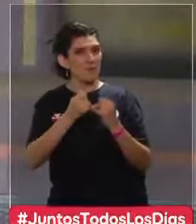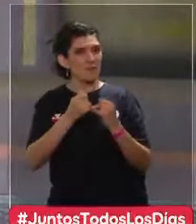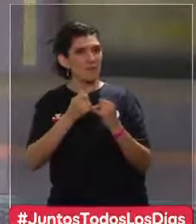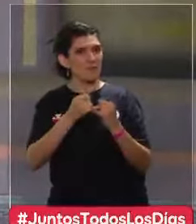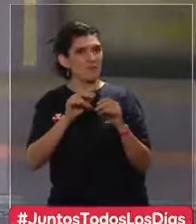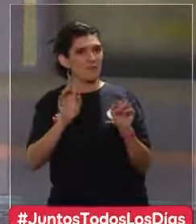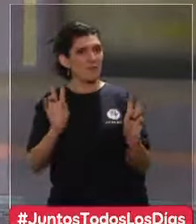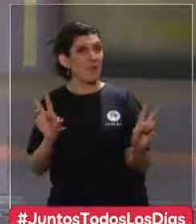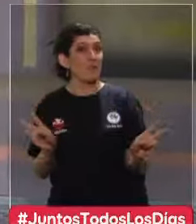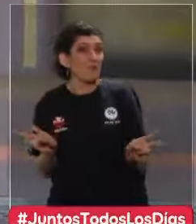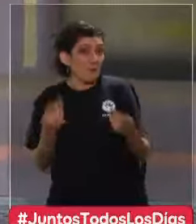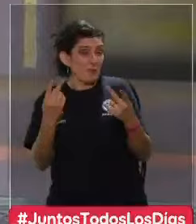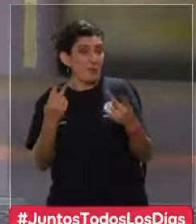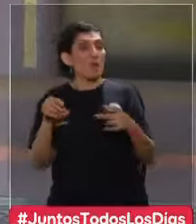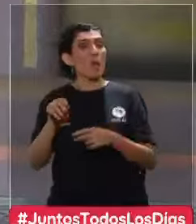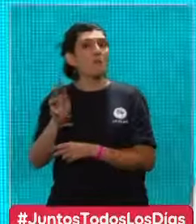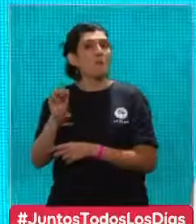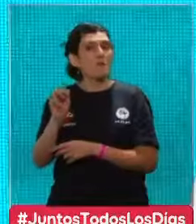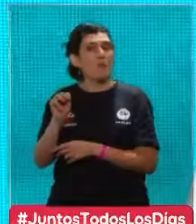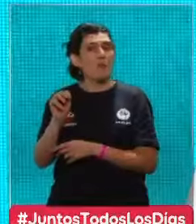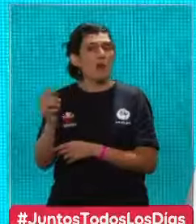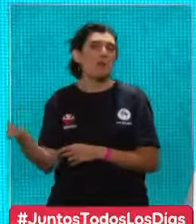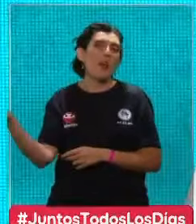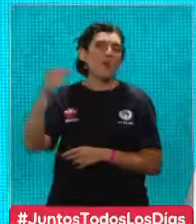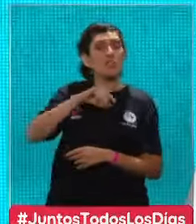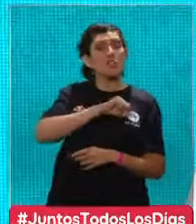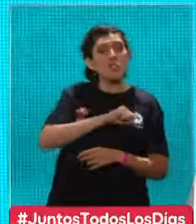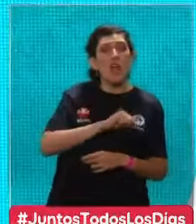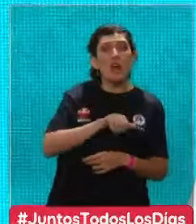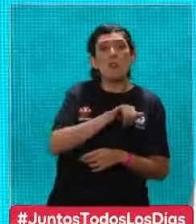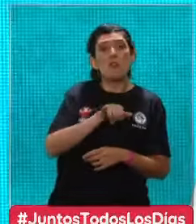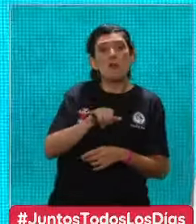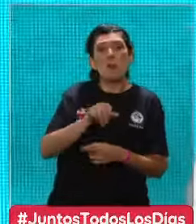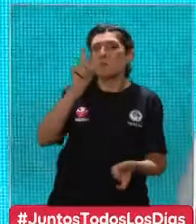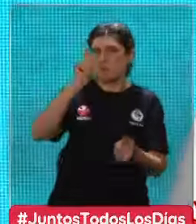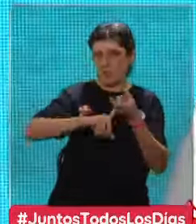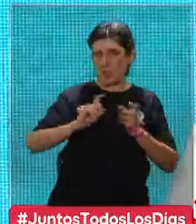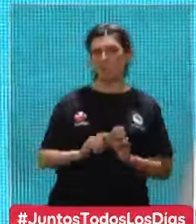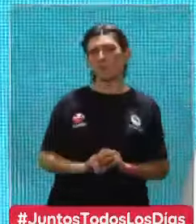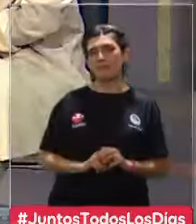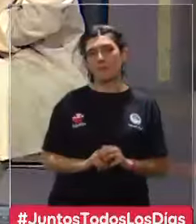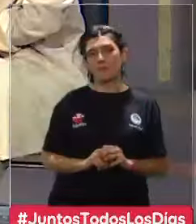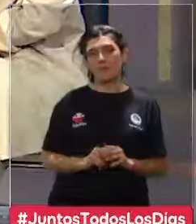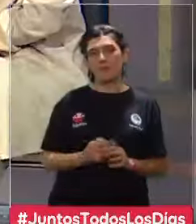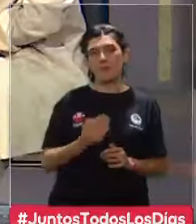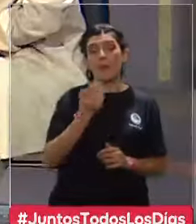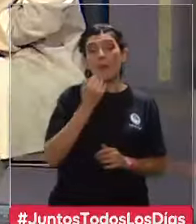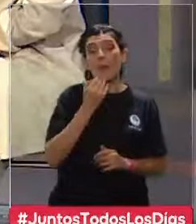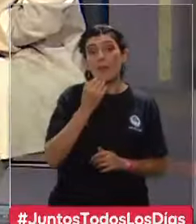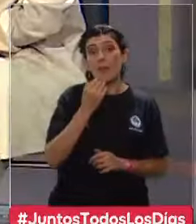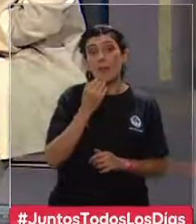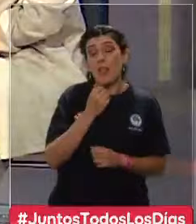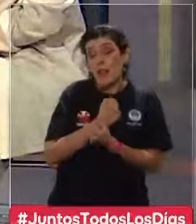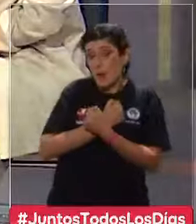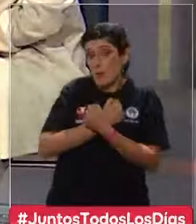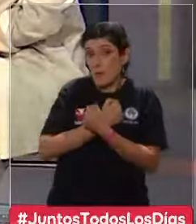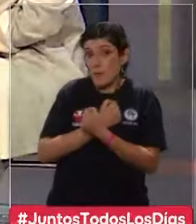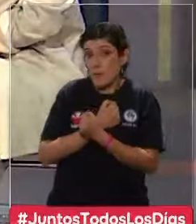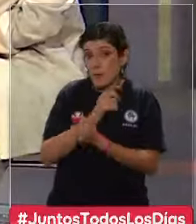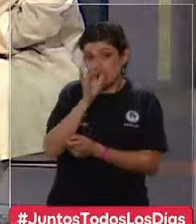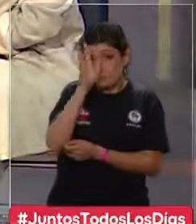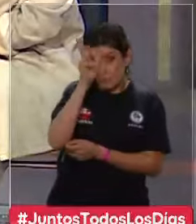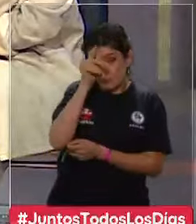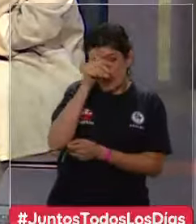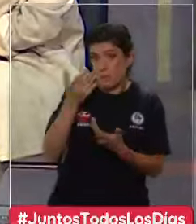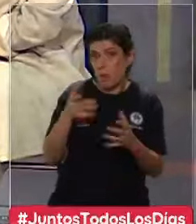Y ahí mi mamá volvió a Santiago y se casaron. ¿O sea? Y también el amor se